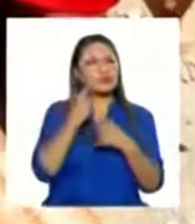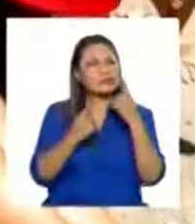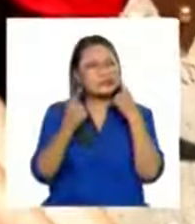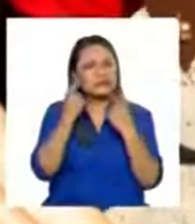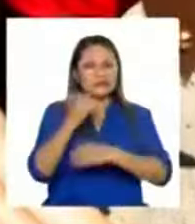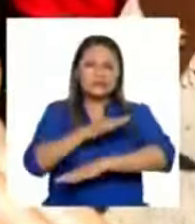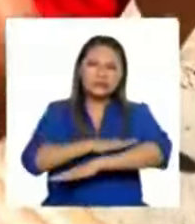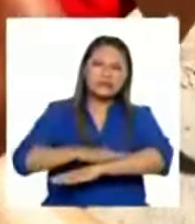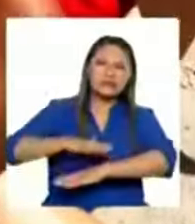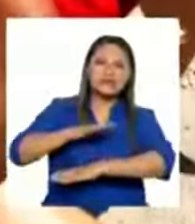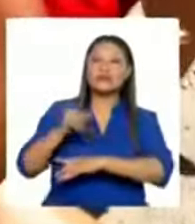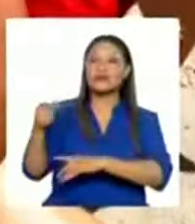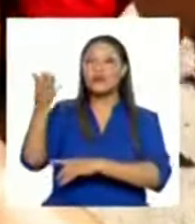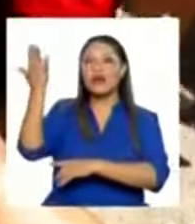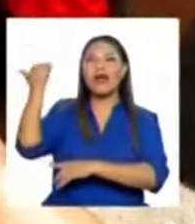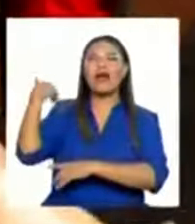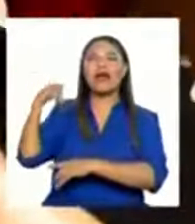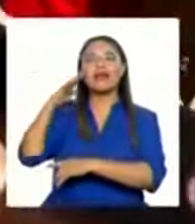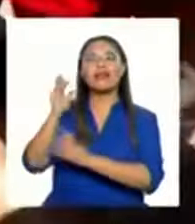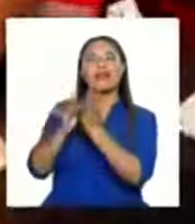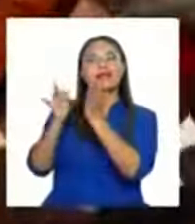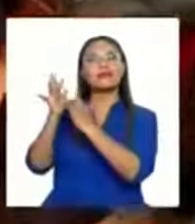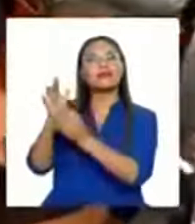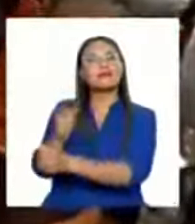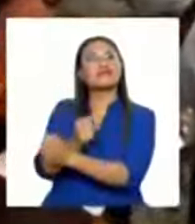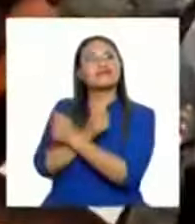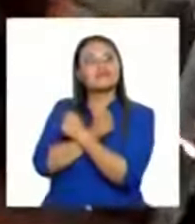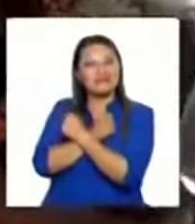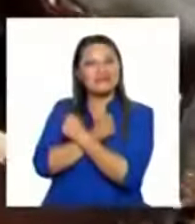Cristo hacia nosotros.